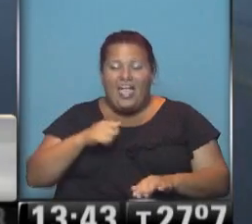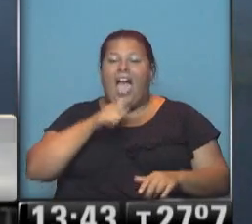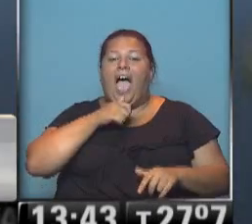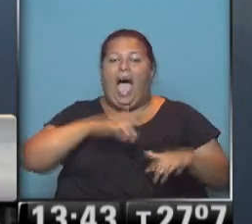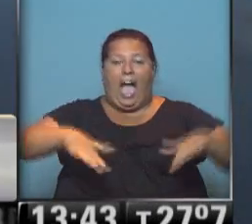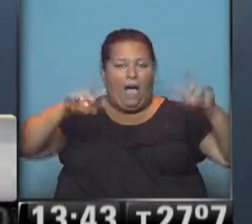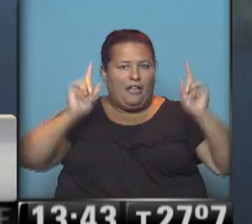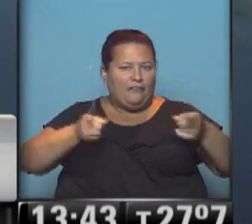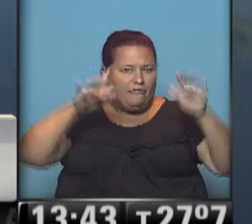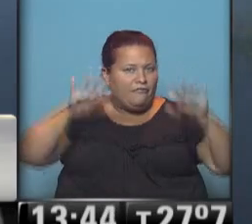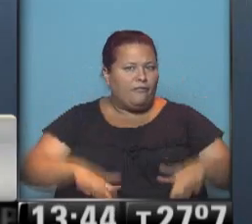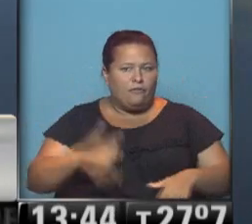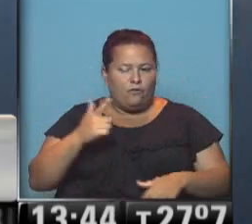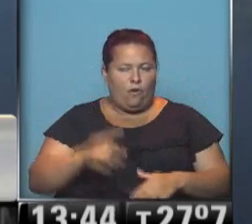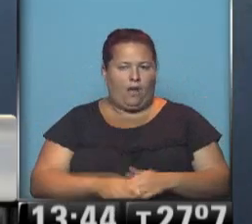Sí